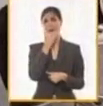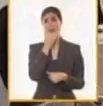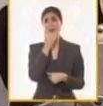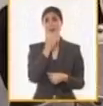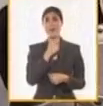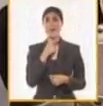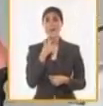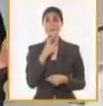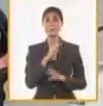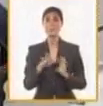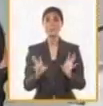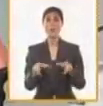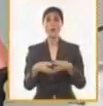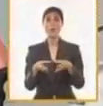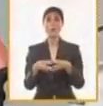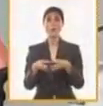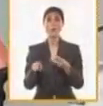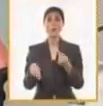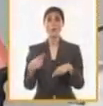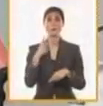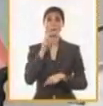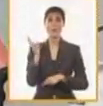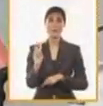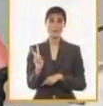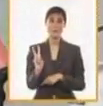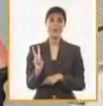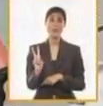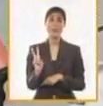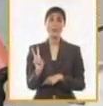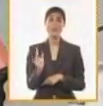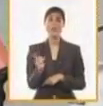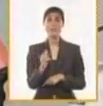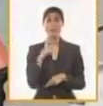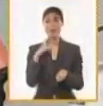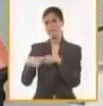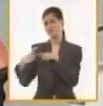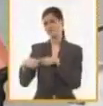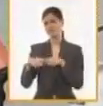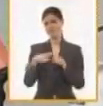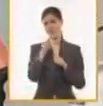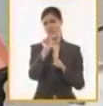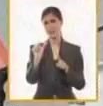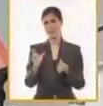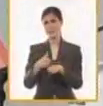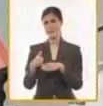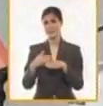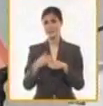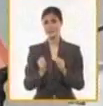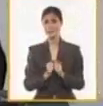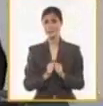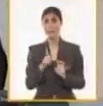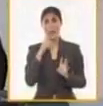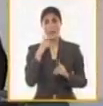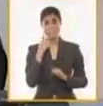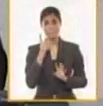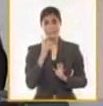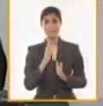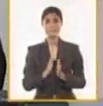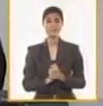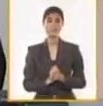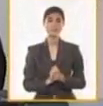oposición venezolana, sino de todos sus soportes internacionales. Oliver, bueno, yo quería... Antes de que tú despidas a